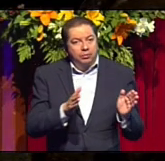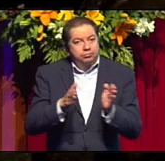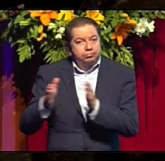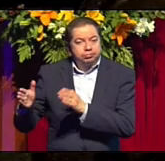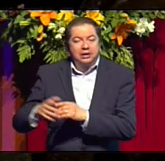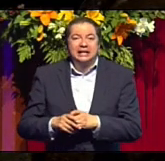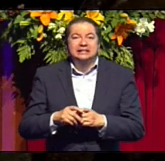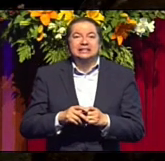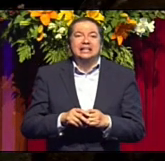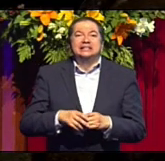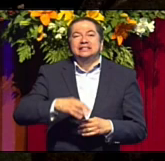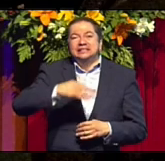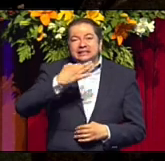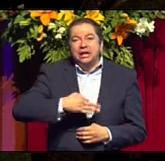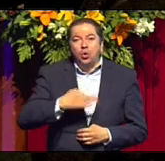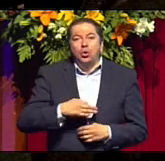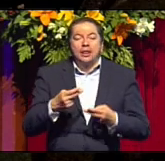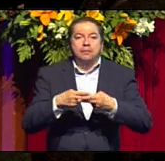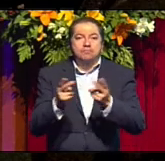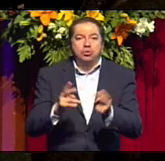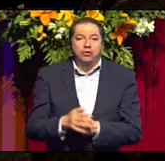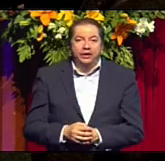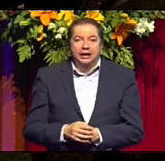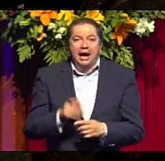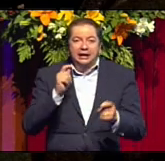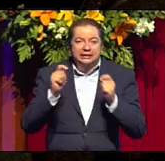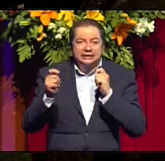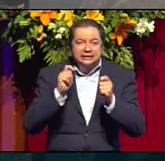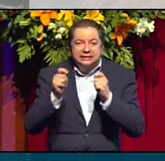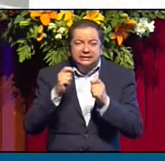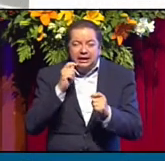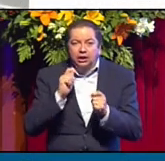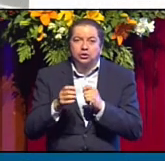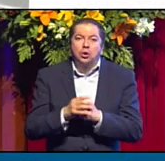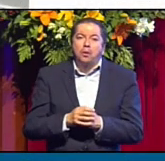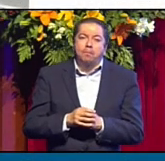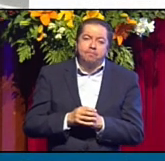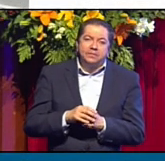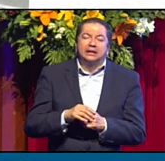meto? Pública. Y gestión en riesgo y desastre. Bueno,